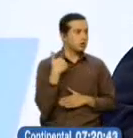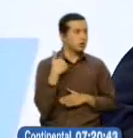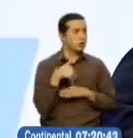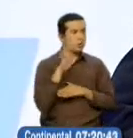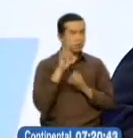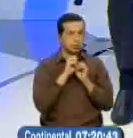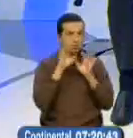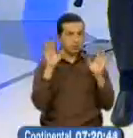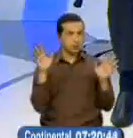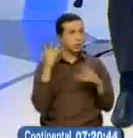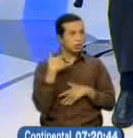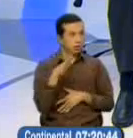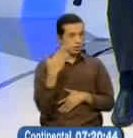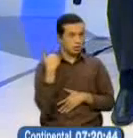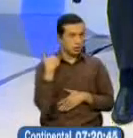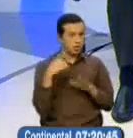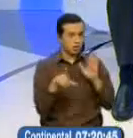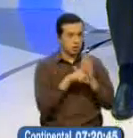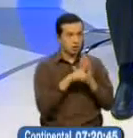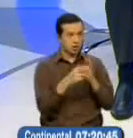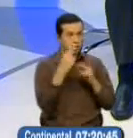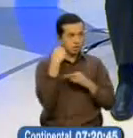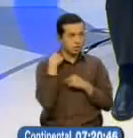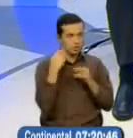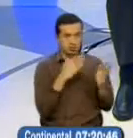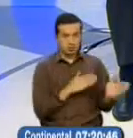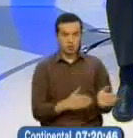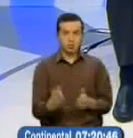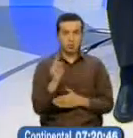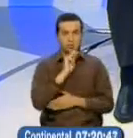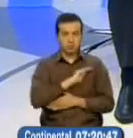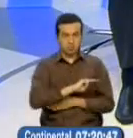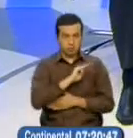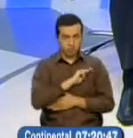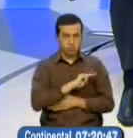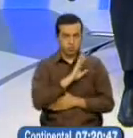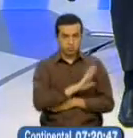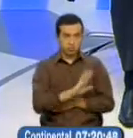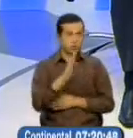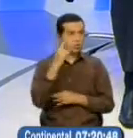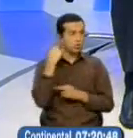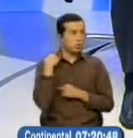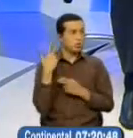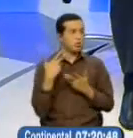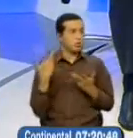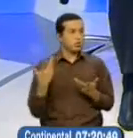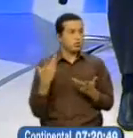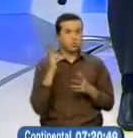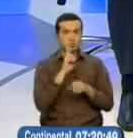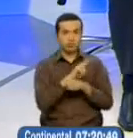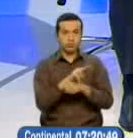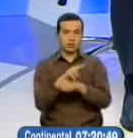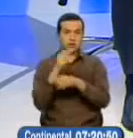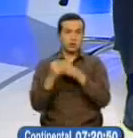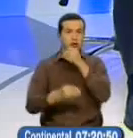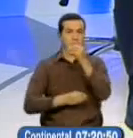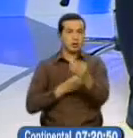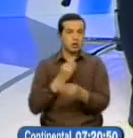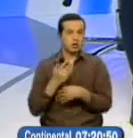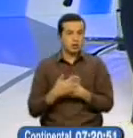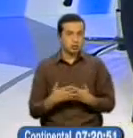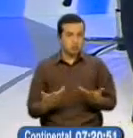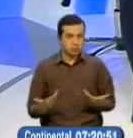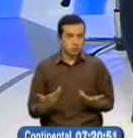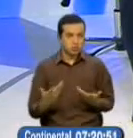amplitud mayor. Si ya tiene la ley y establece las competencias sí. por parte de los municipios, ¿dónde entra la superintendencia? Porque puede existir